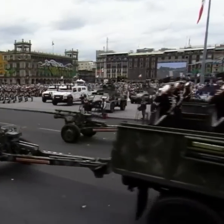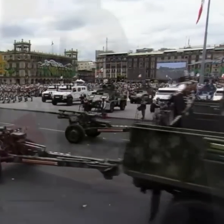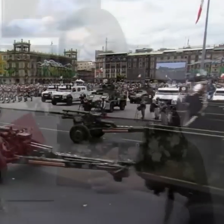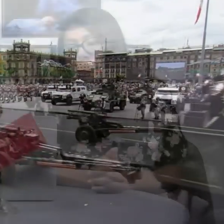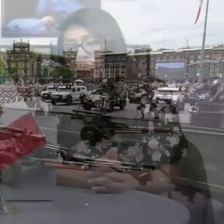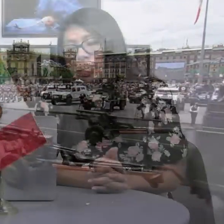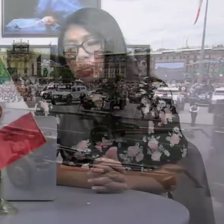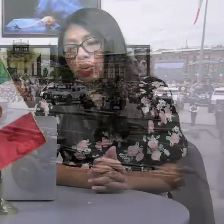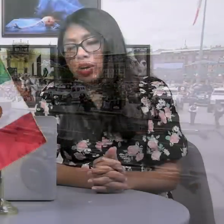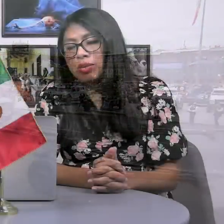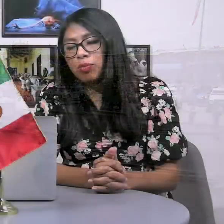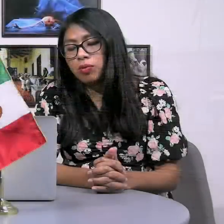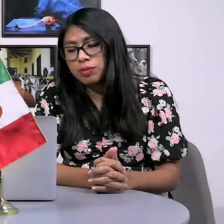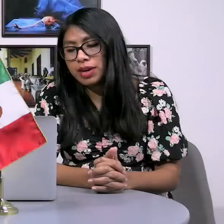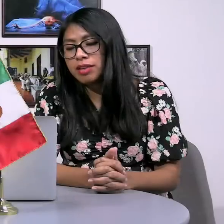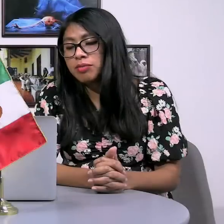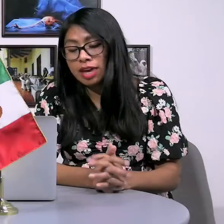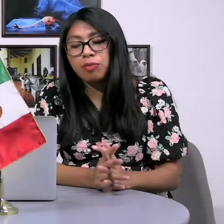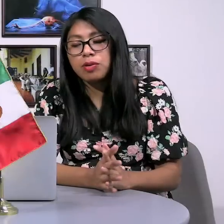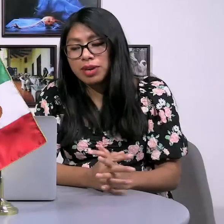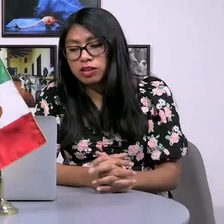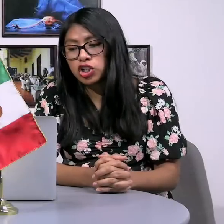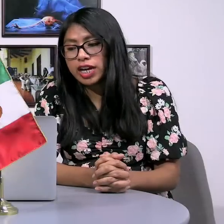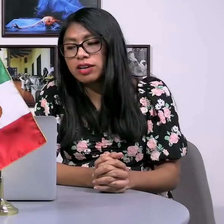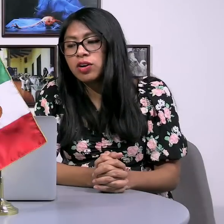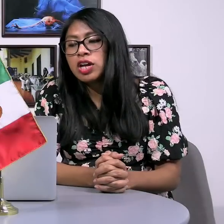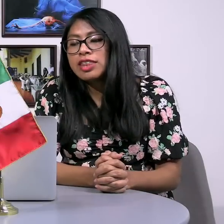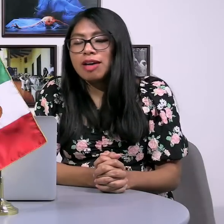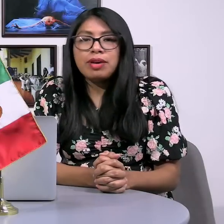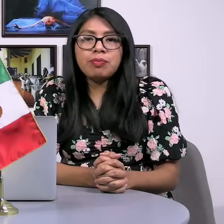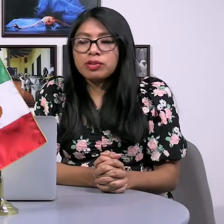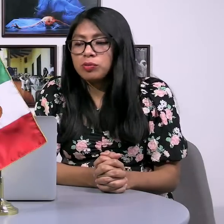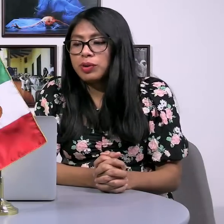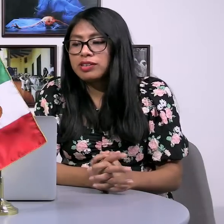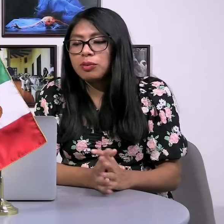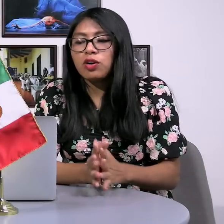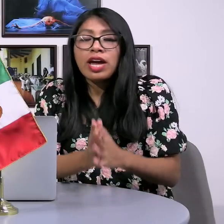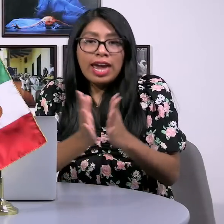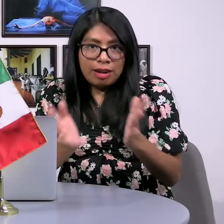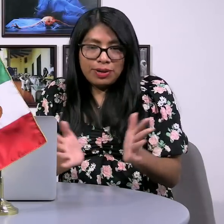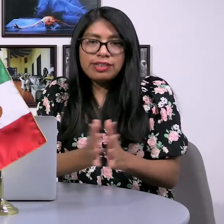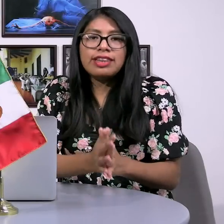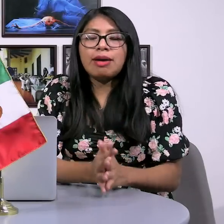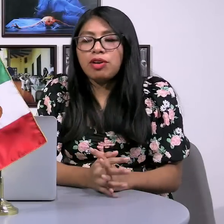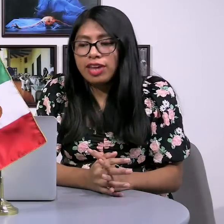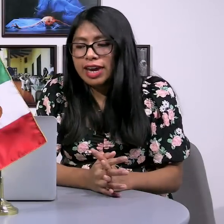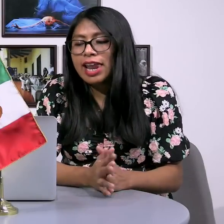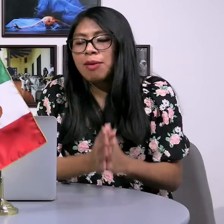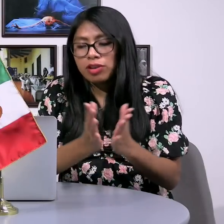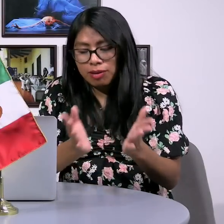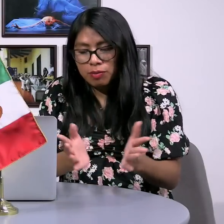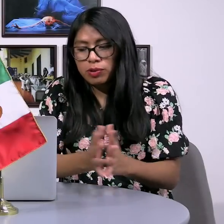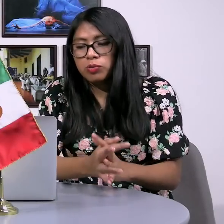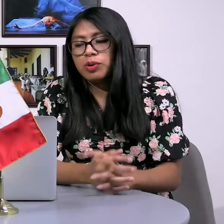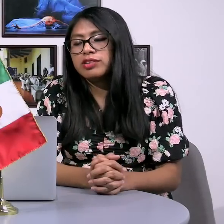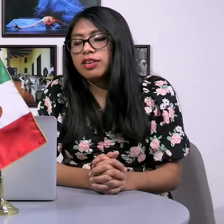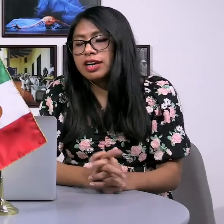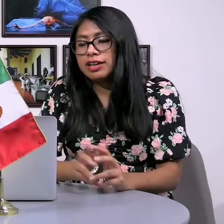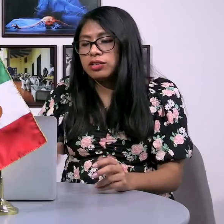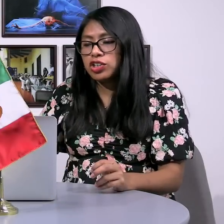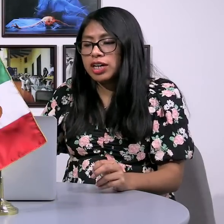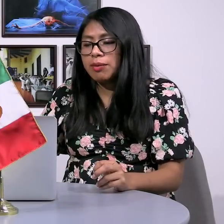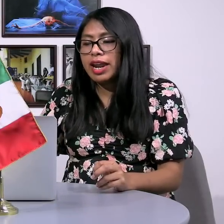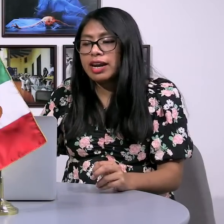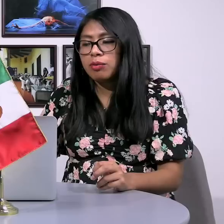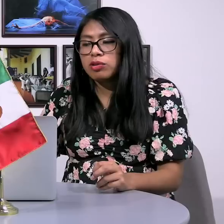civiles, considerado un ícono y del movimiento chicano. También, por supuesto, bueno, el presidente habló de él, habló también, por supuesto,